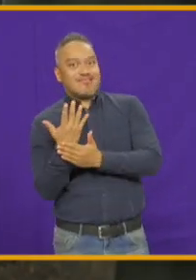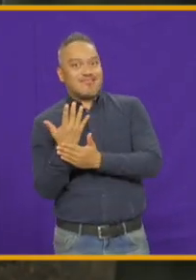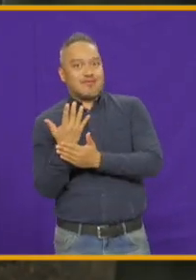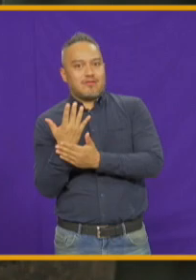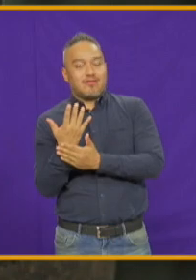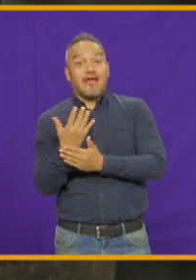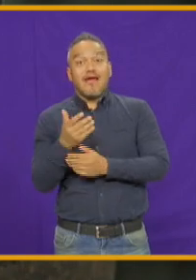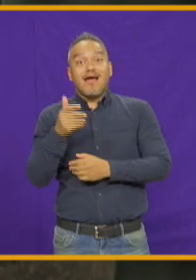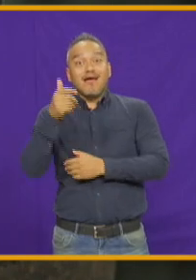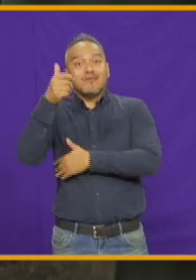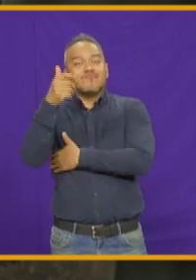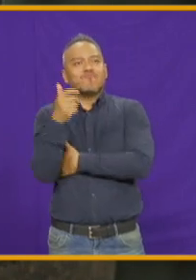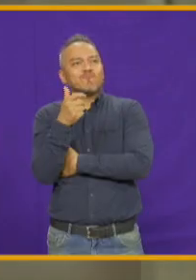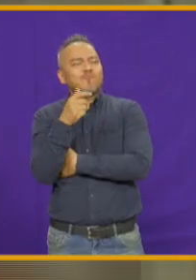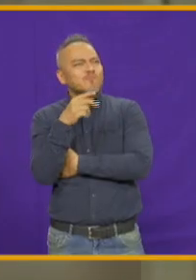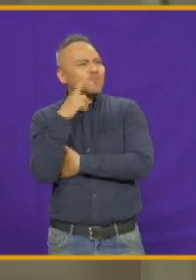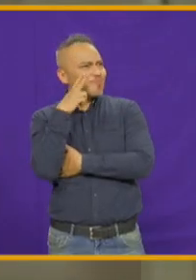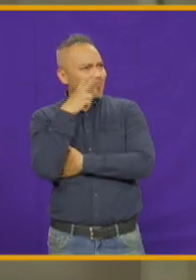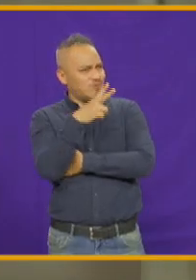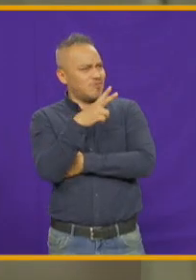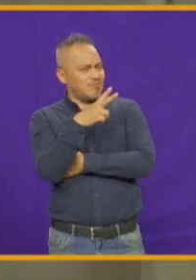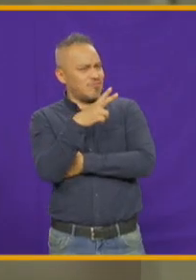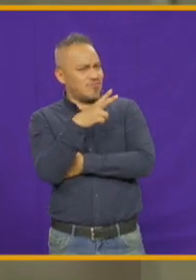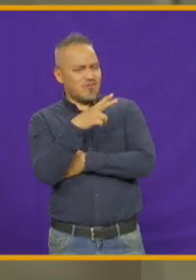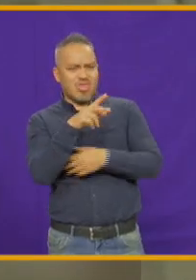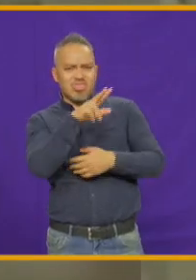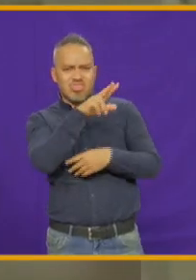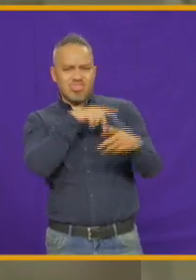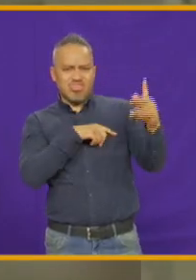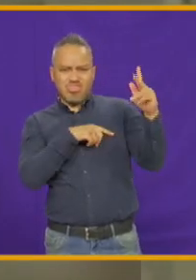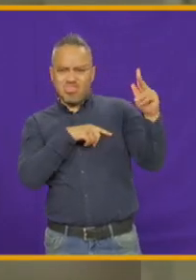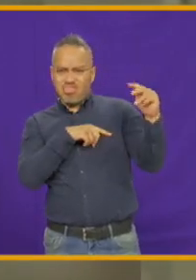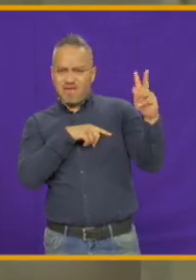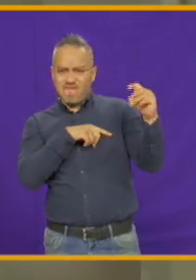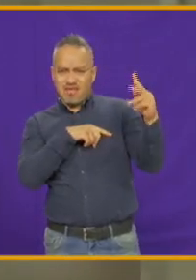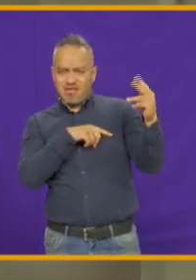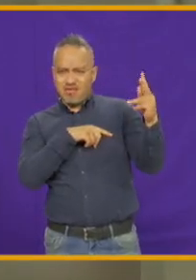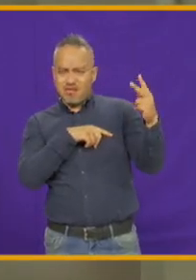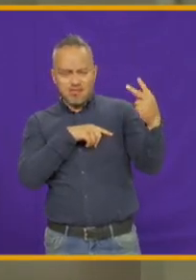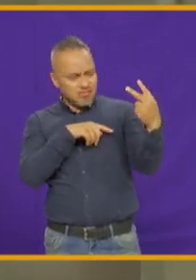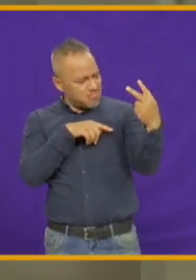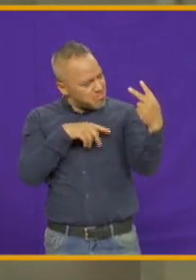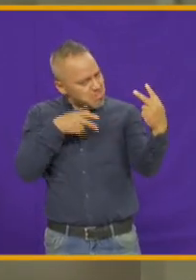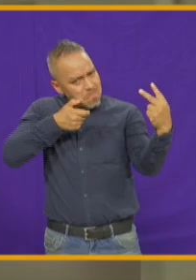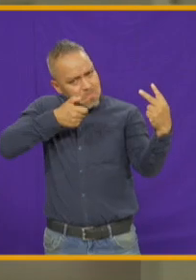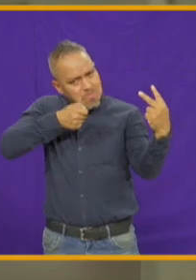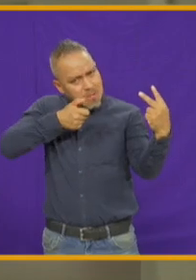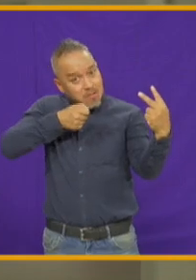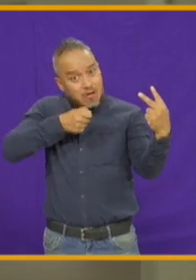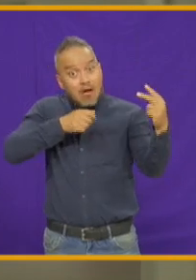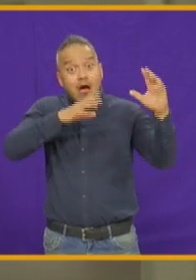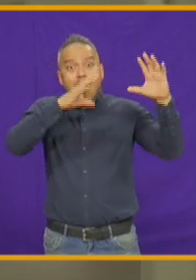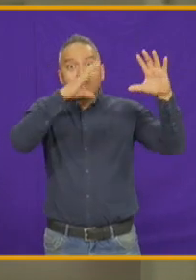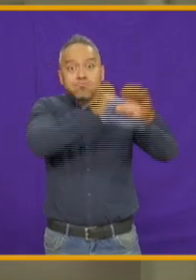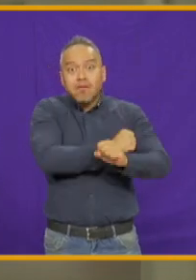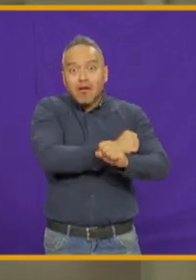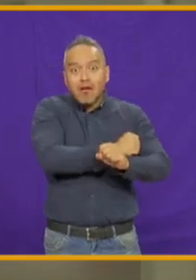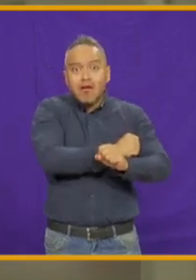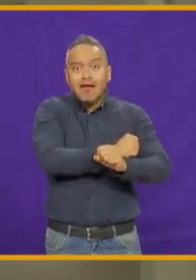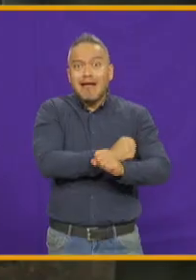se dio cuenta de que algo Andaba mal la pantalla de la televisión estaba fría y negra Socorro